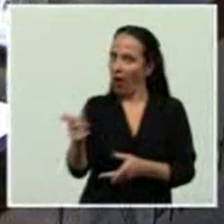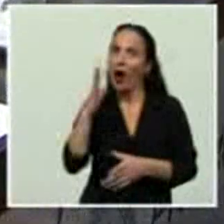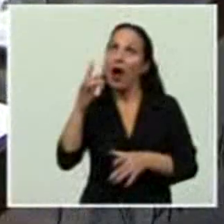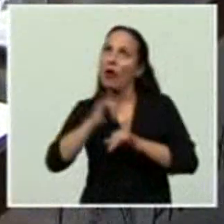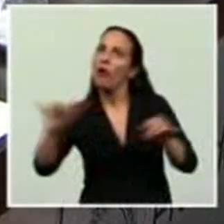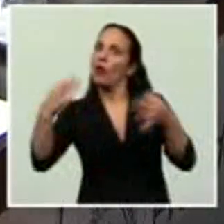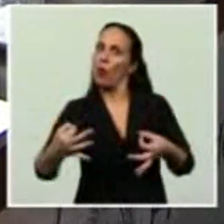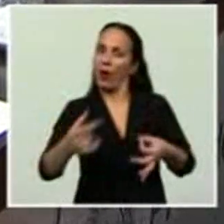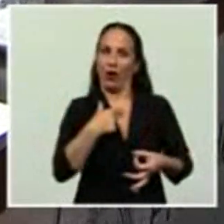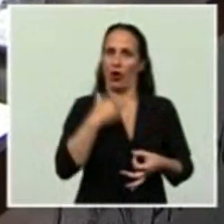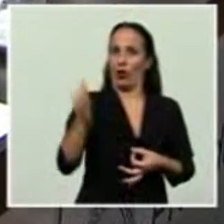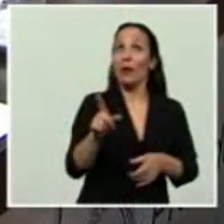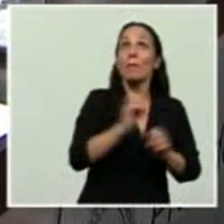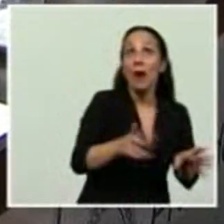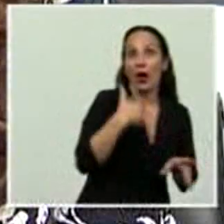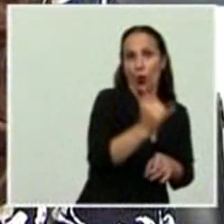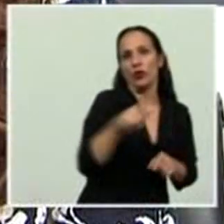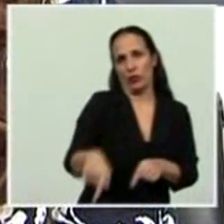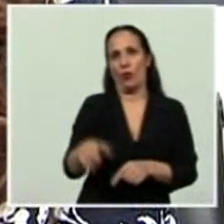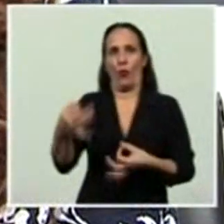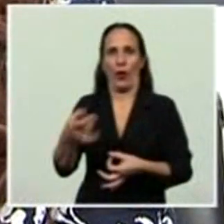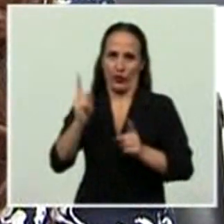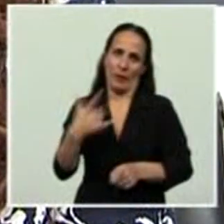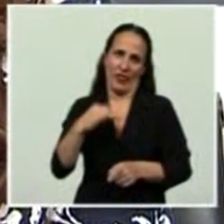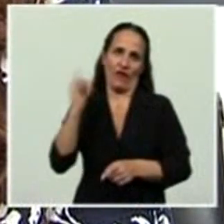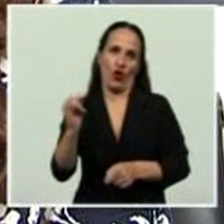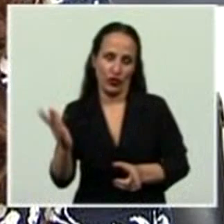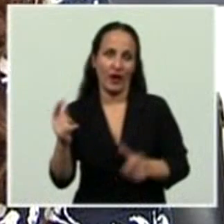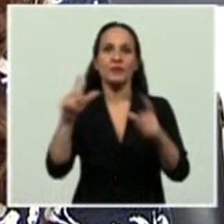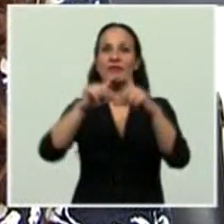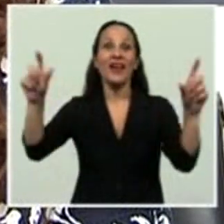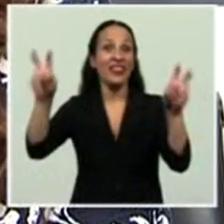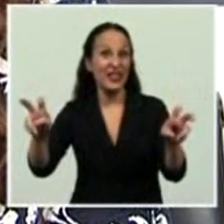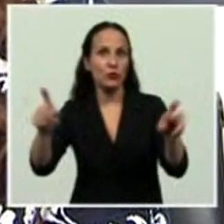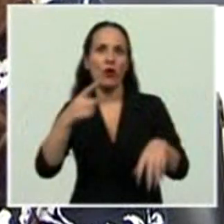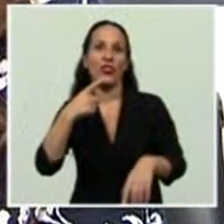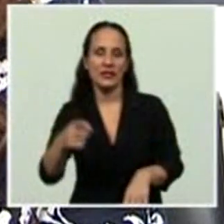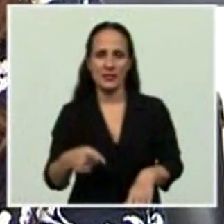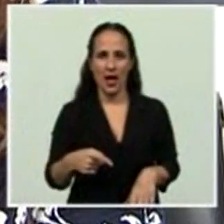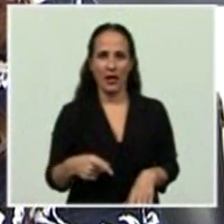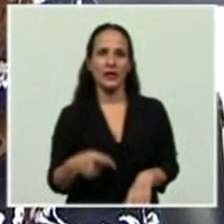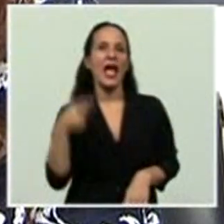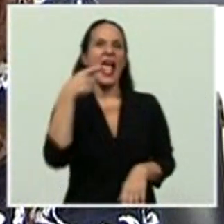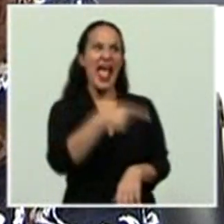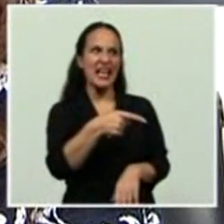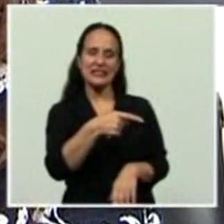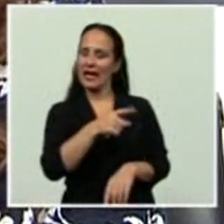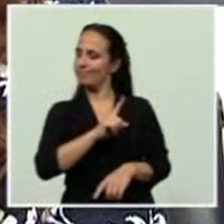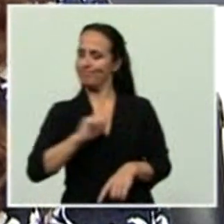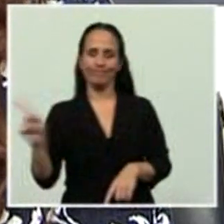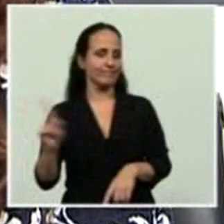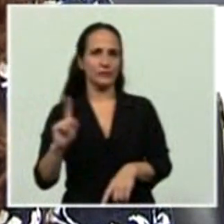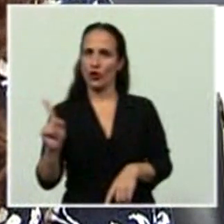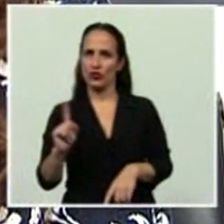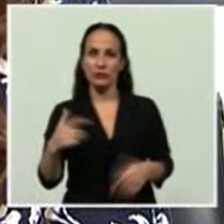contarlo Sacan cosas malas eh vi el título y decía ella no lo hizo dije yo qué